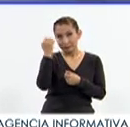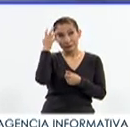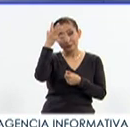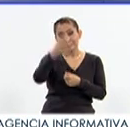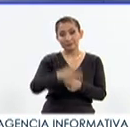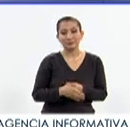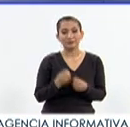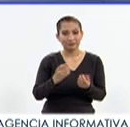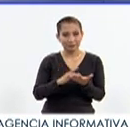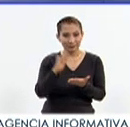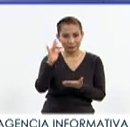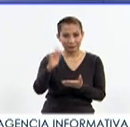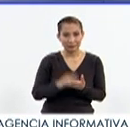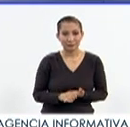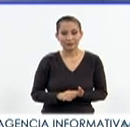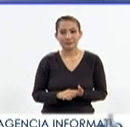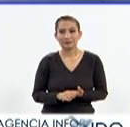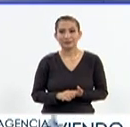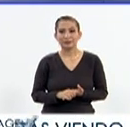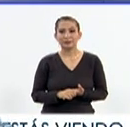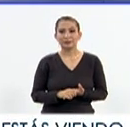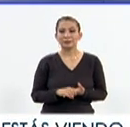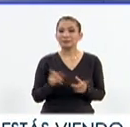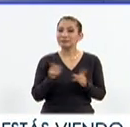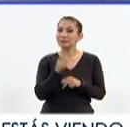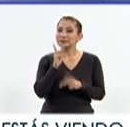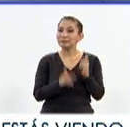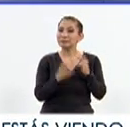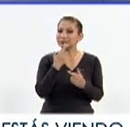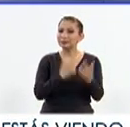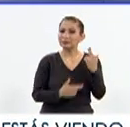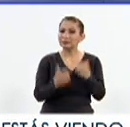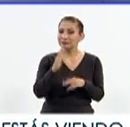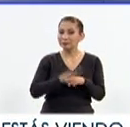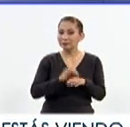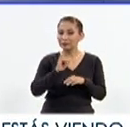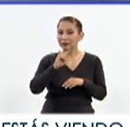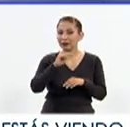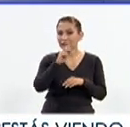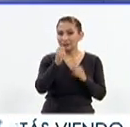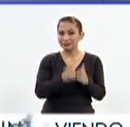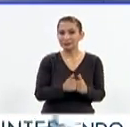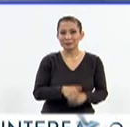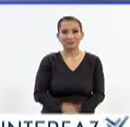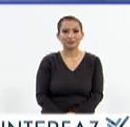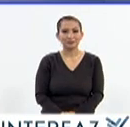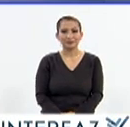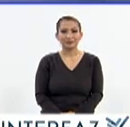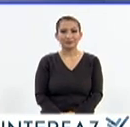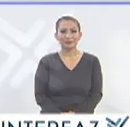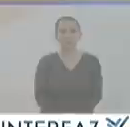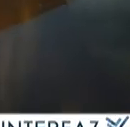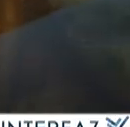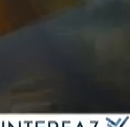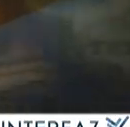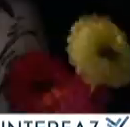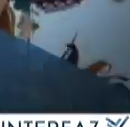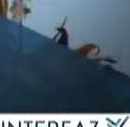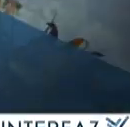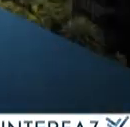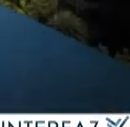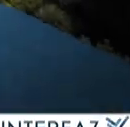en el futuro. De nada, muchas gracias. Éxito. Vamos a hacer una breve pausa y regresamos con más en Interfaz. No se vayan.